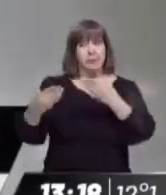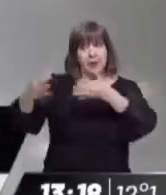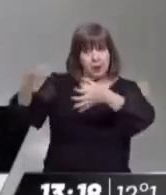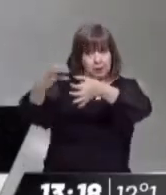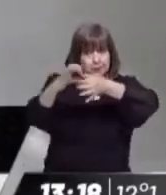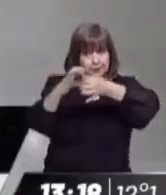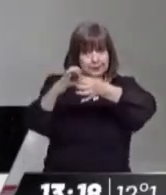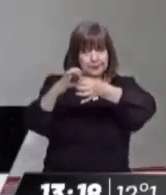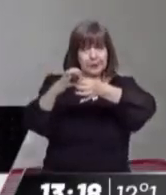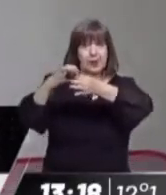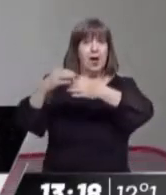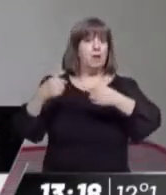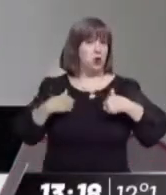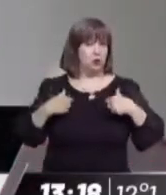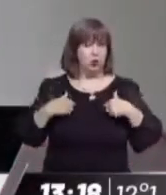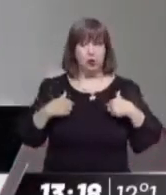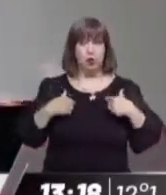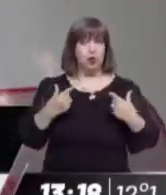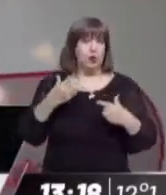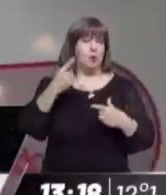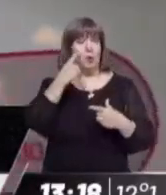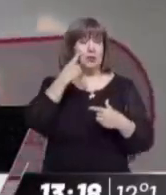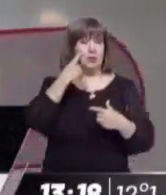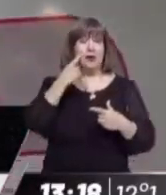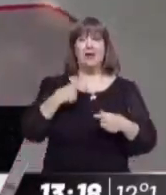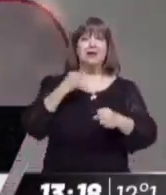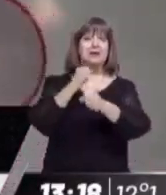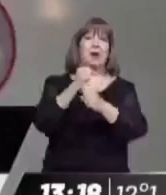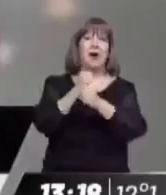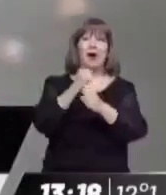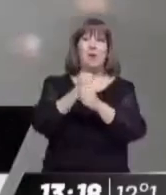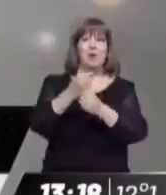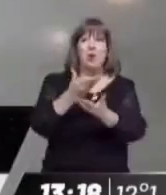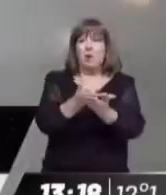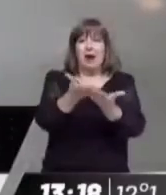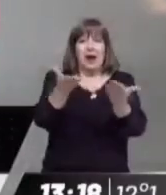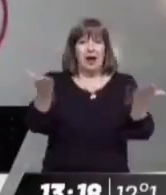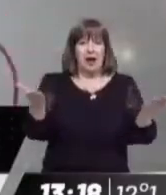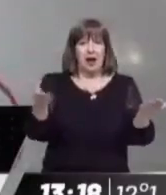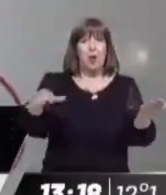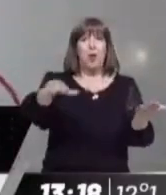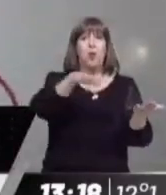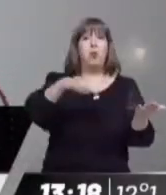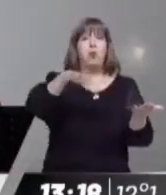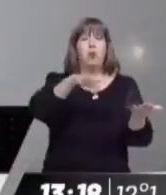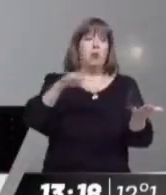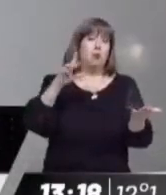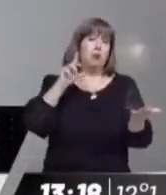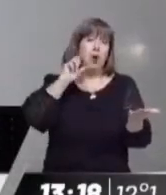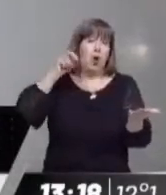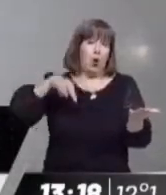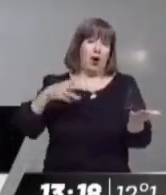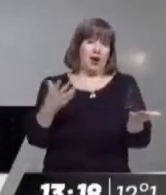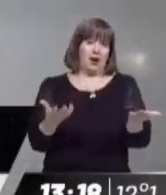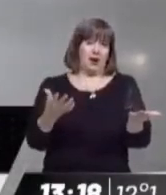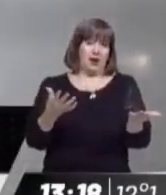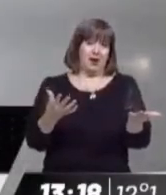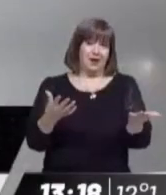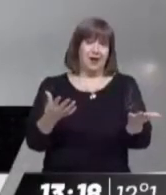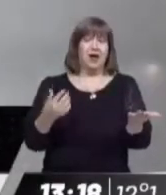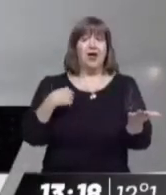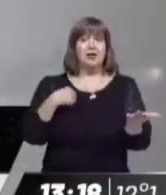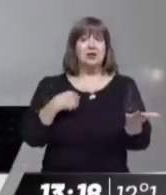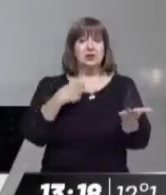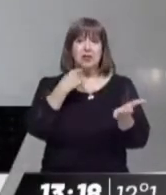empleados municipalidad somos servidores públicos que tenemos como función administrar de la mejor manera los impuestos que pagan los vecinos estamos convencidos que no